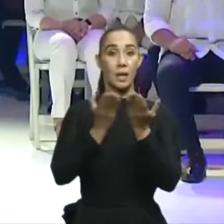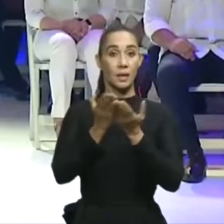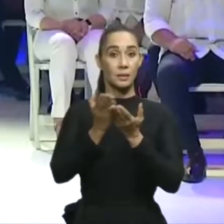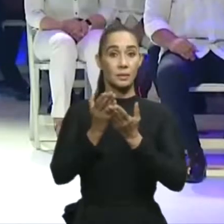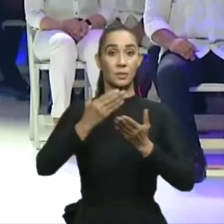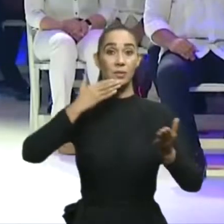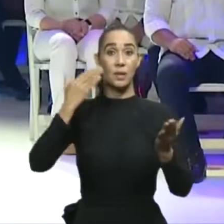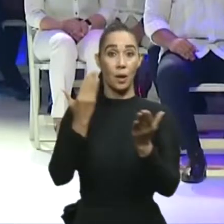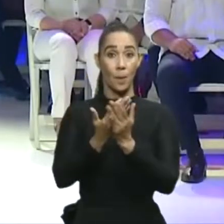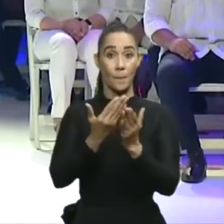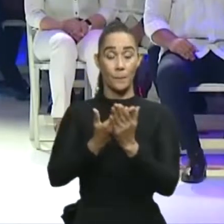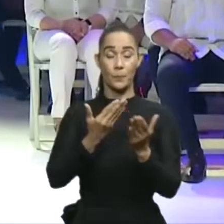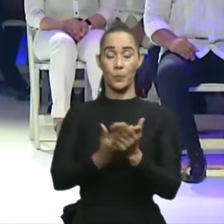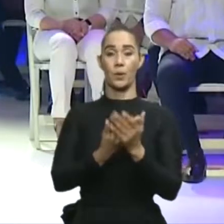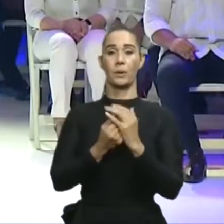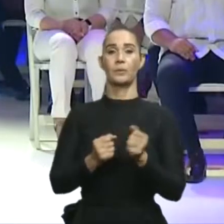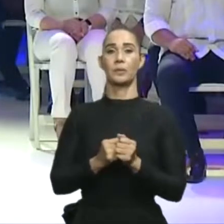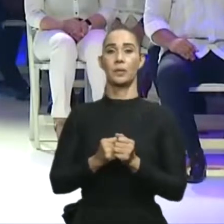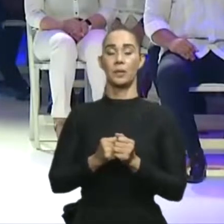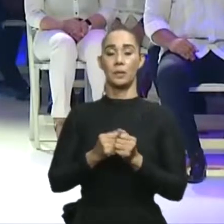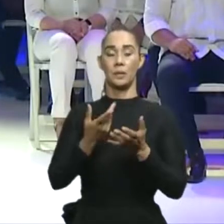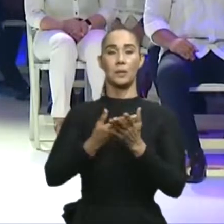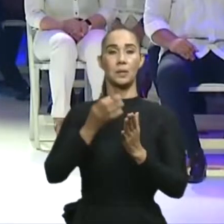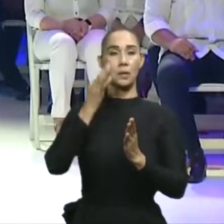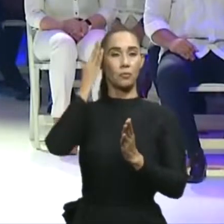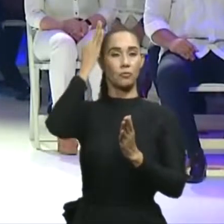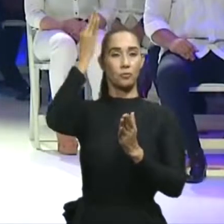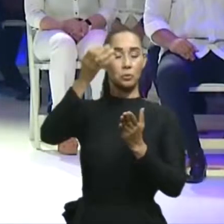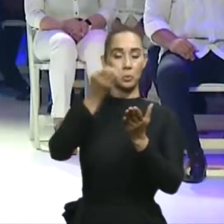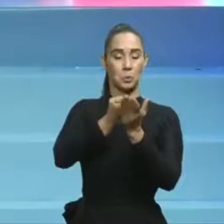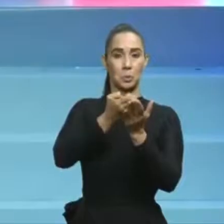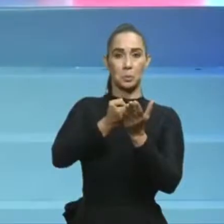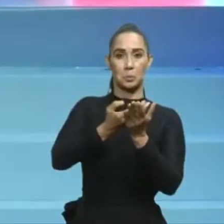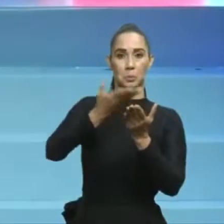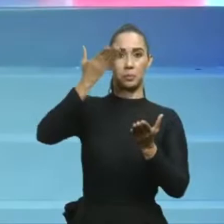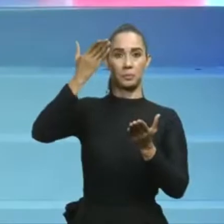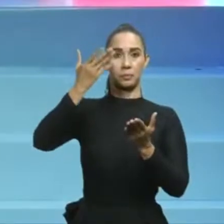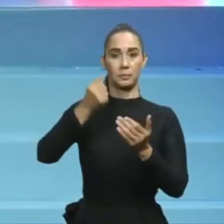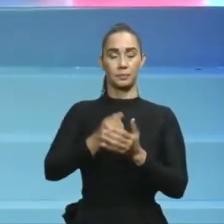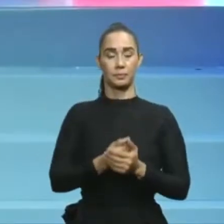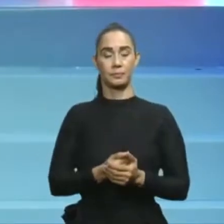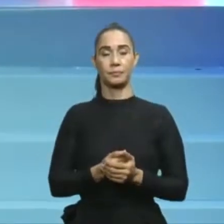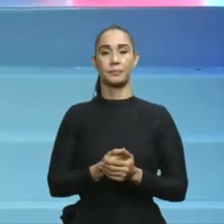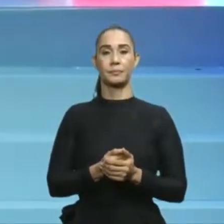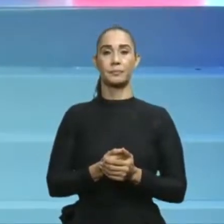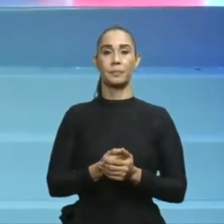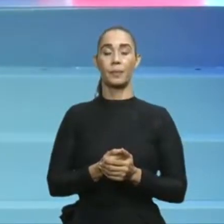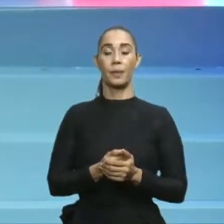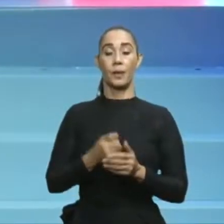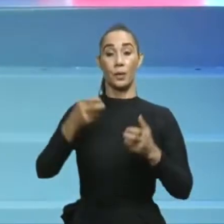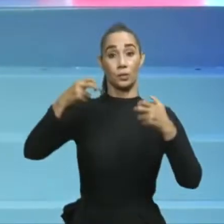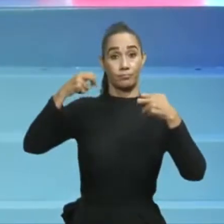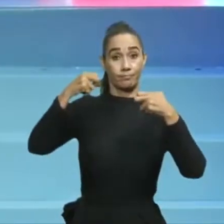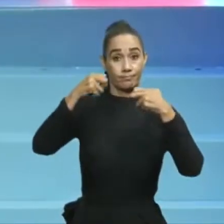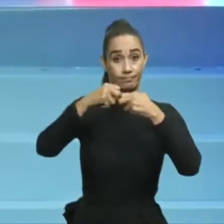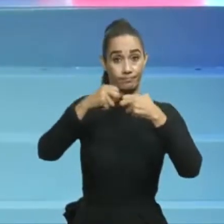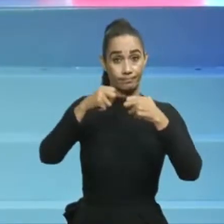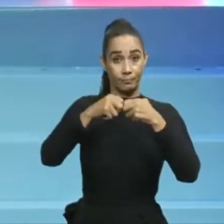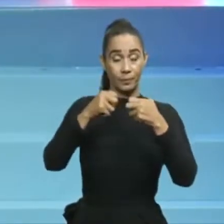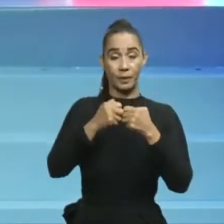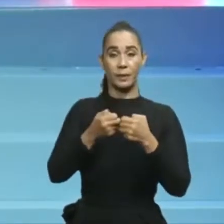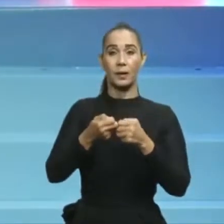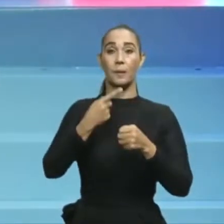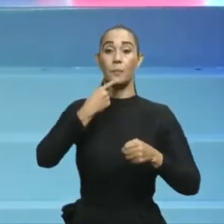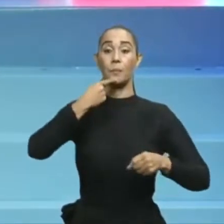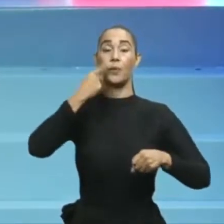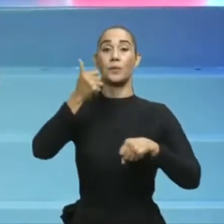lleva a comprometer el crecimiento futuro de la economía de nuestro país en cuanto a la generación eléctrica hemos autorizado